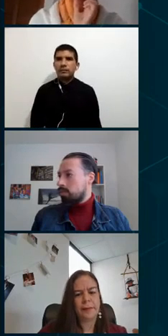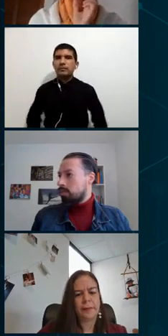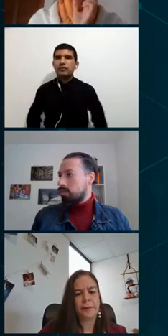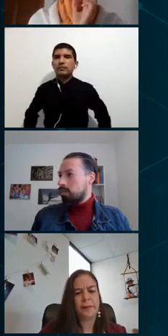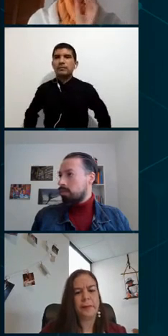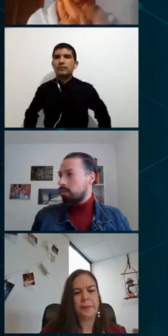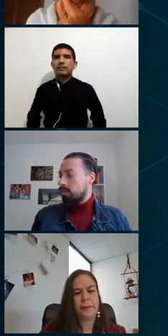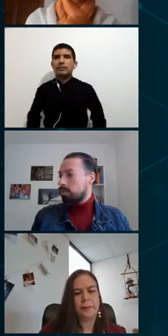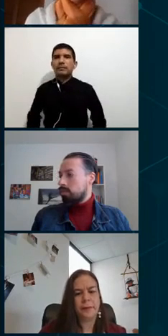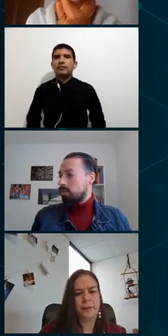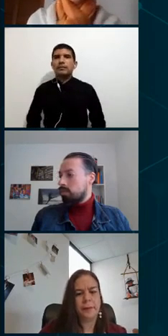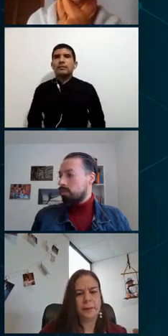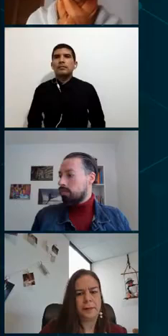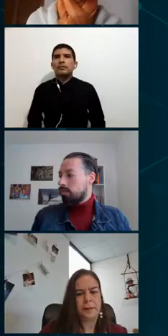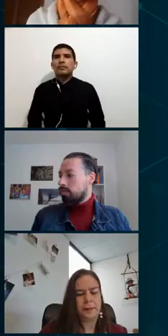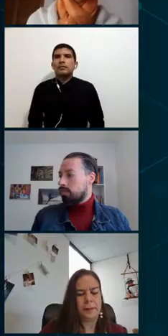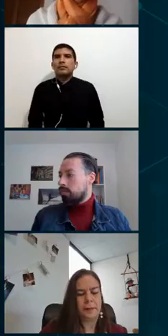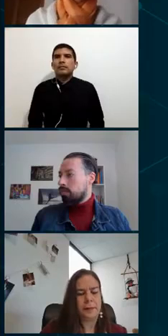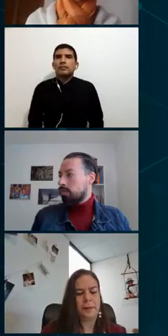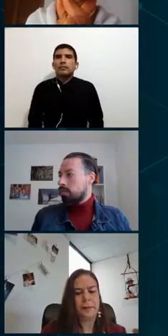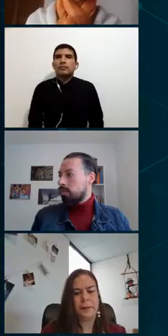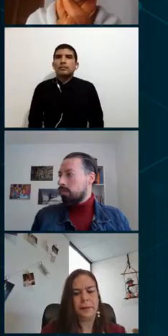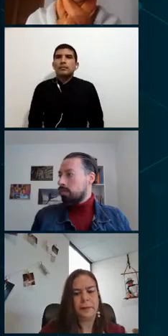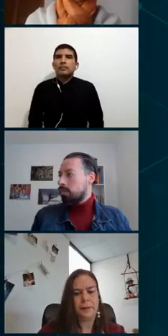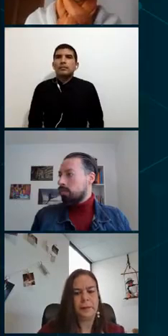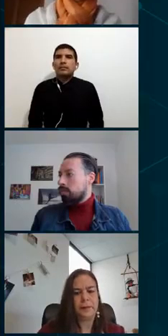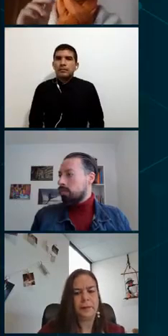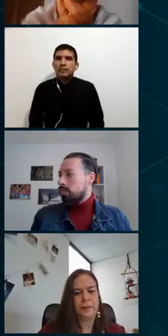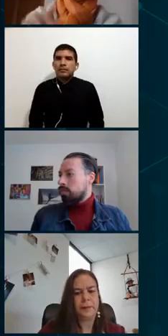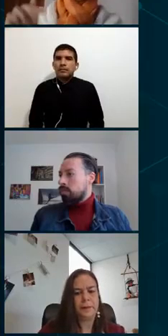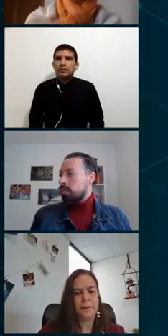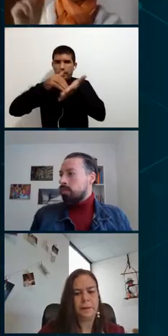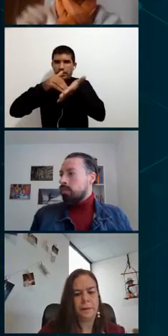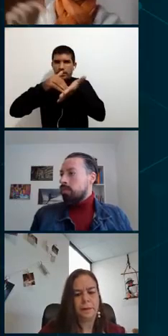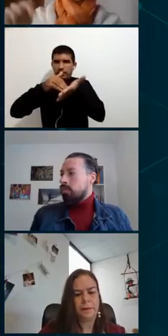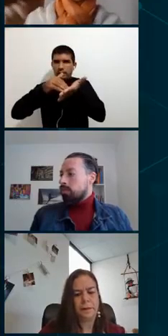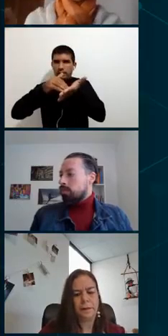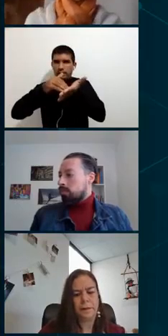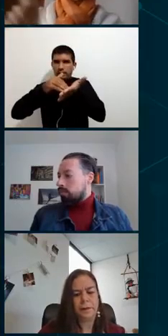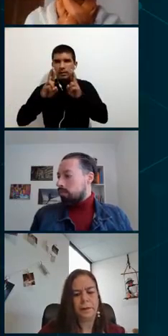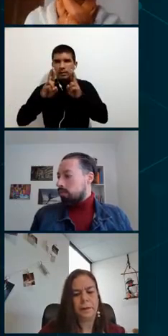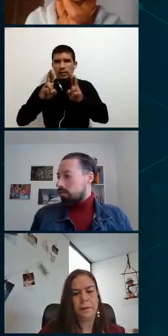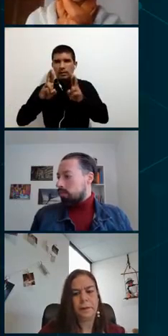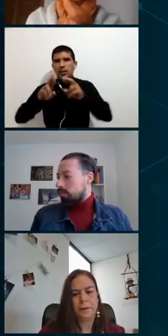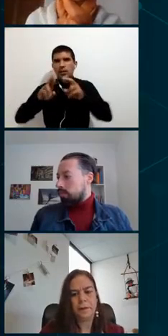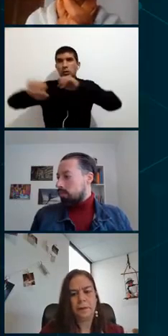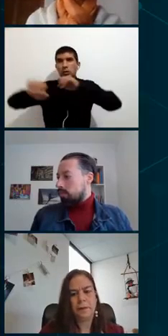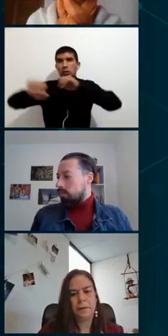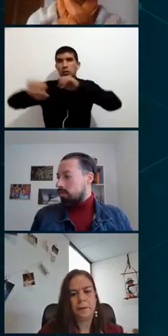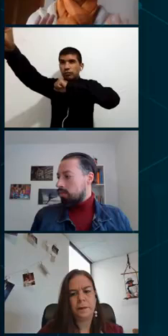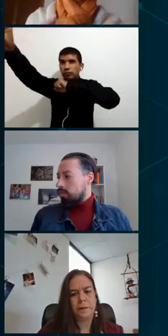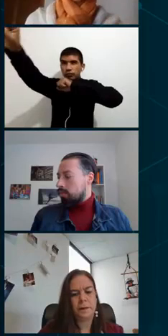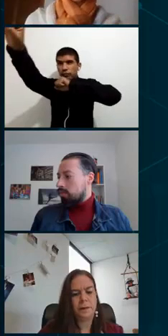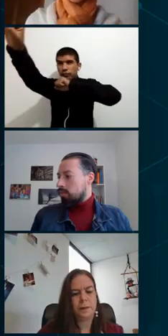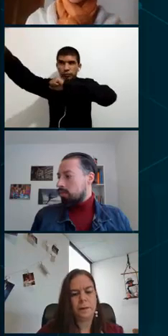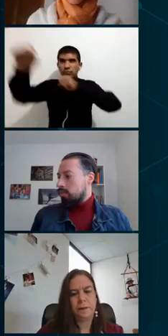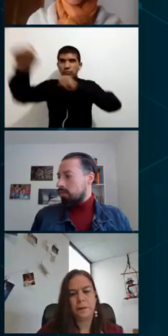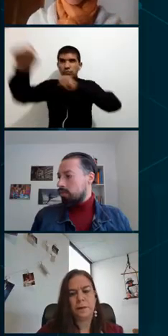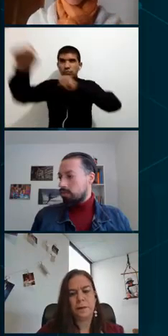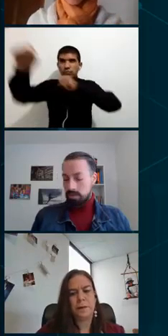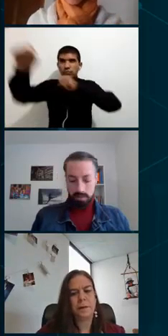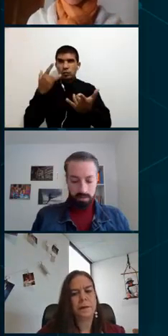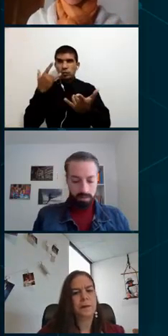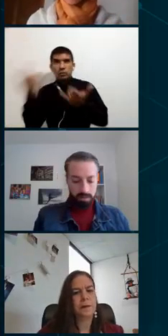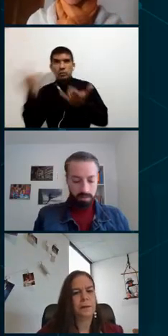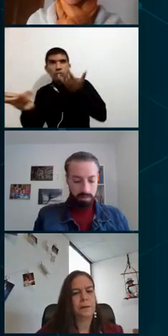Por favor, inténtenlo otra vez. A ver si ya les aparece... Pues avancen a la siguiente pregunta, a ver si ya les aparece. Al menos ahora ya no